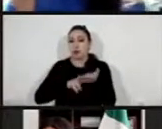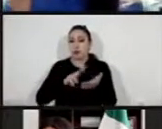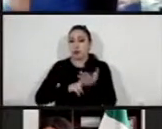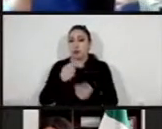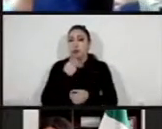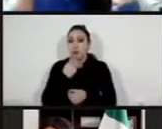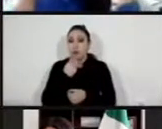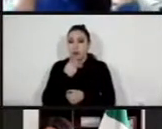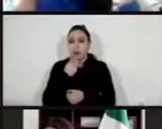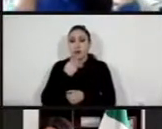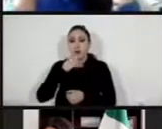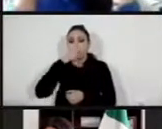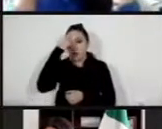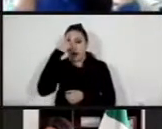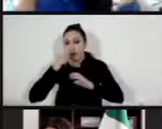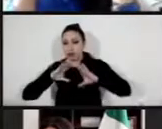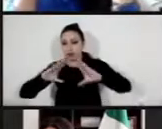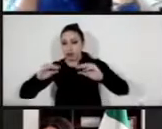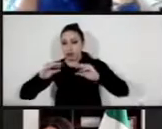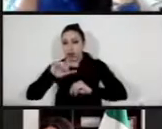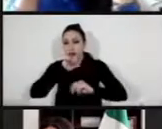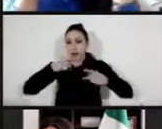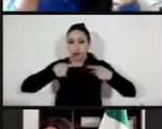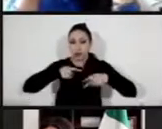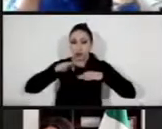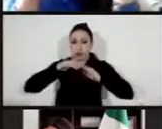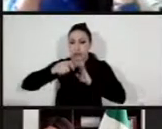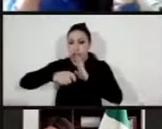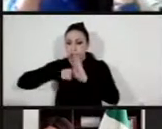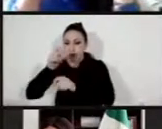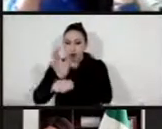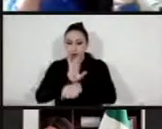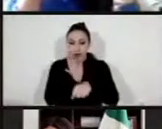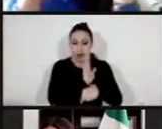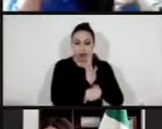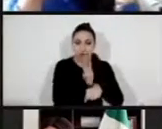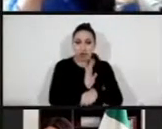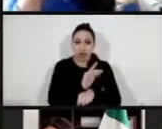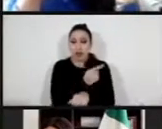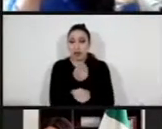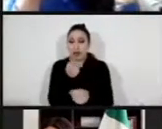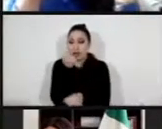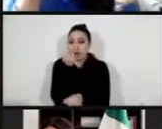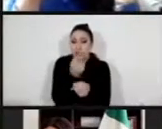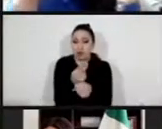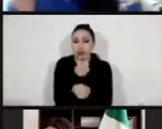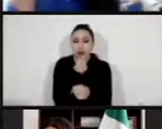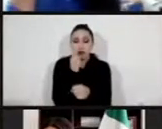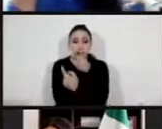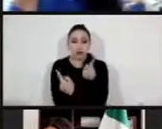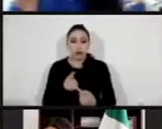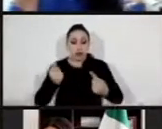de cineastas, formador de niños, a través de su magnífico curso de